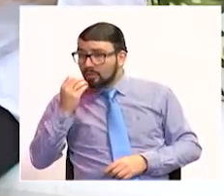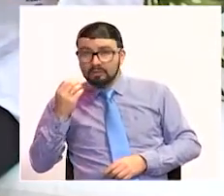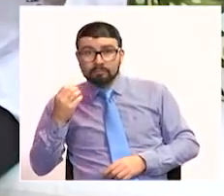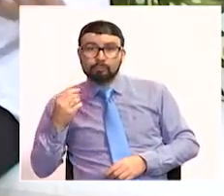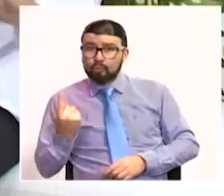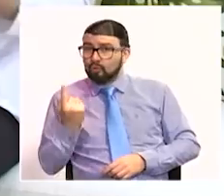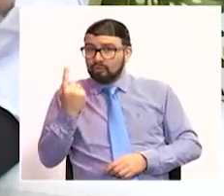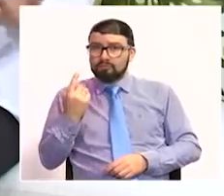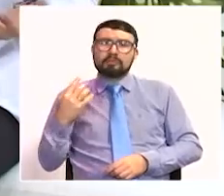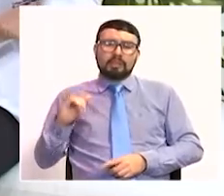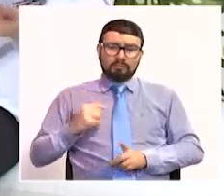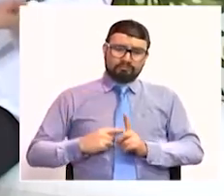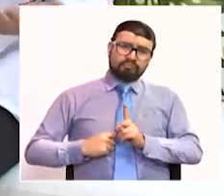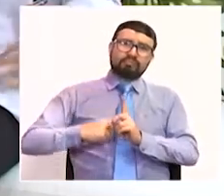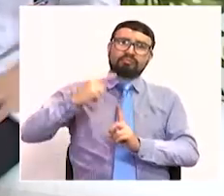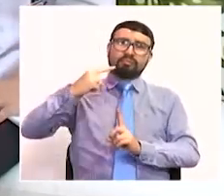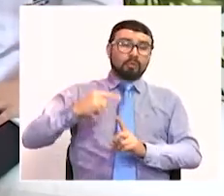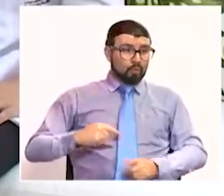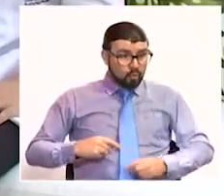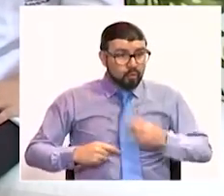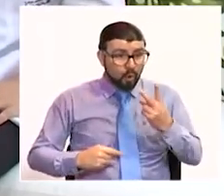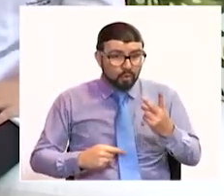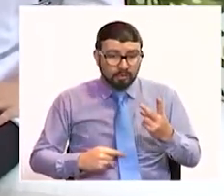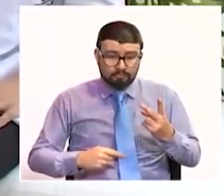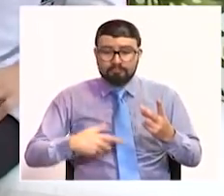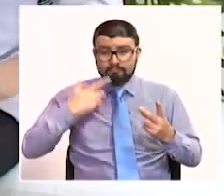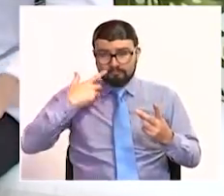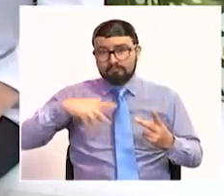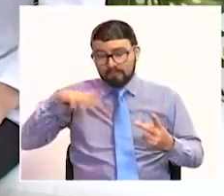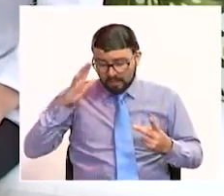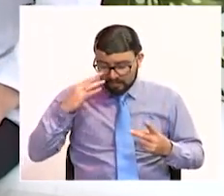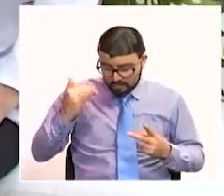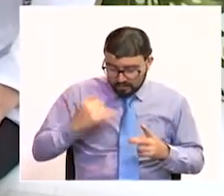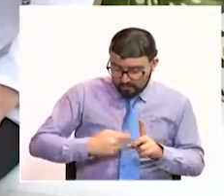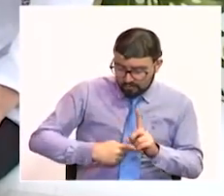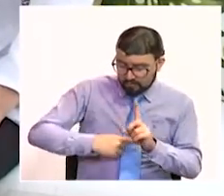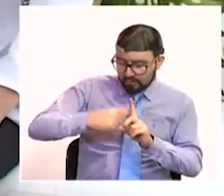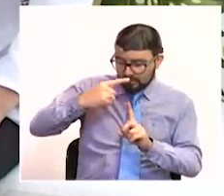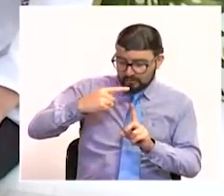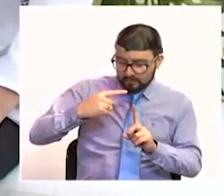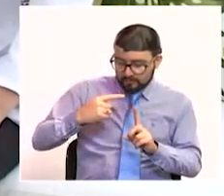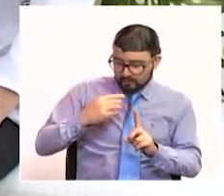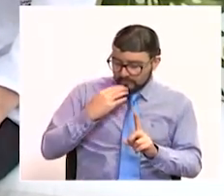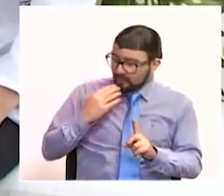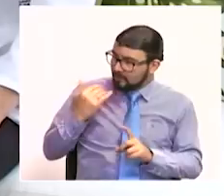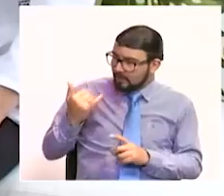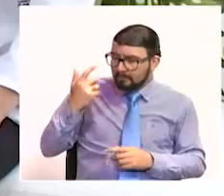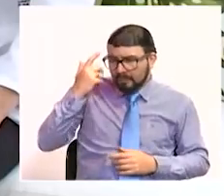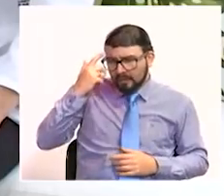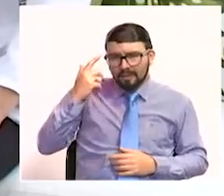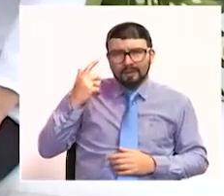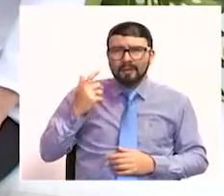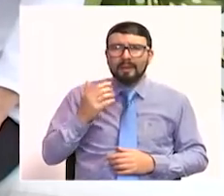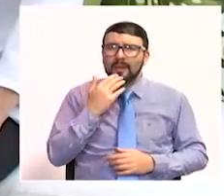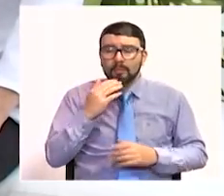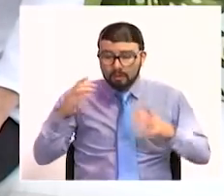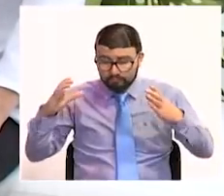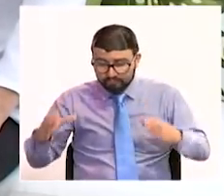acidez. Si consumimos dos, ni hablar. Imagínense ustedes una bandeja paisa que